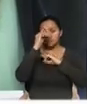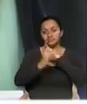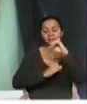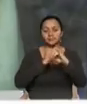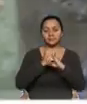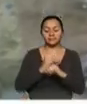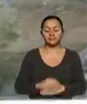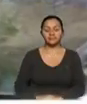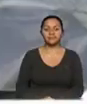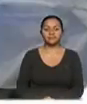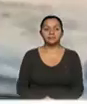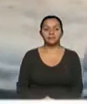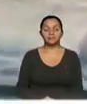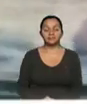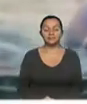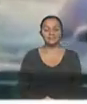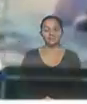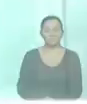internacionales.